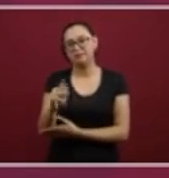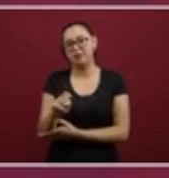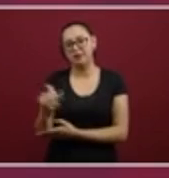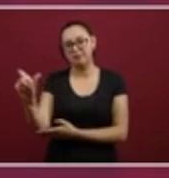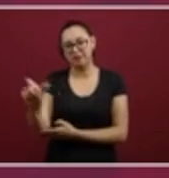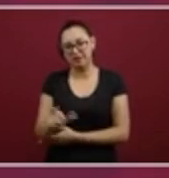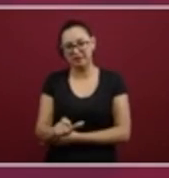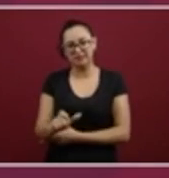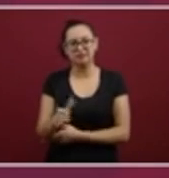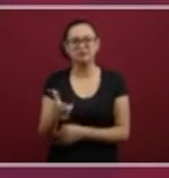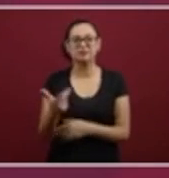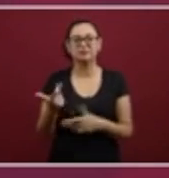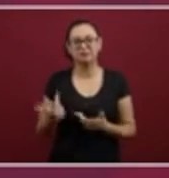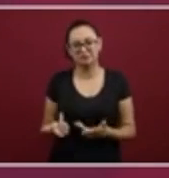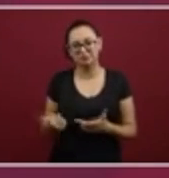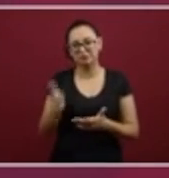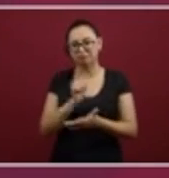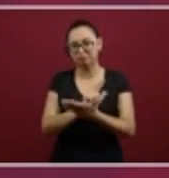y